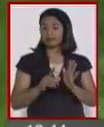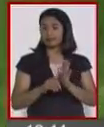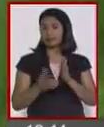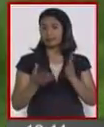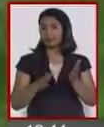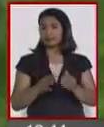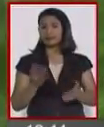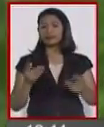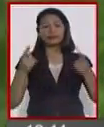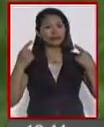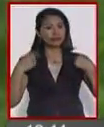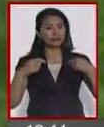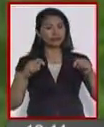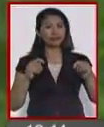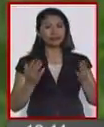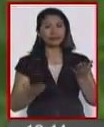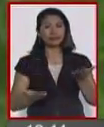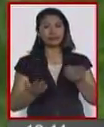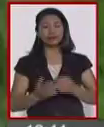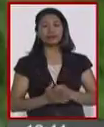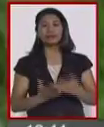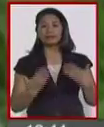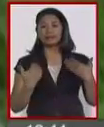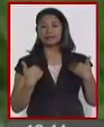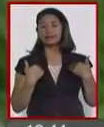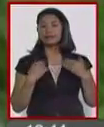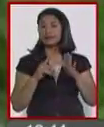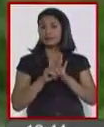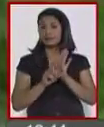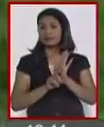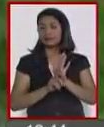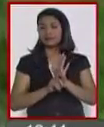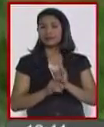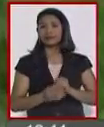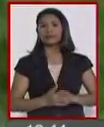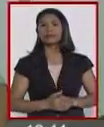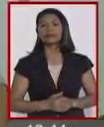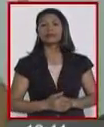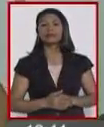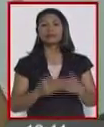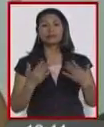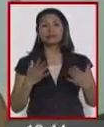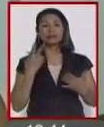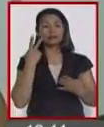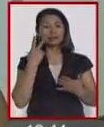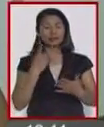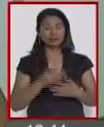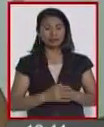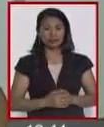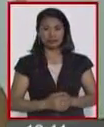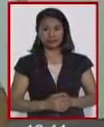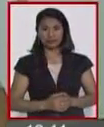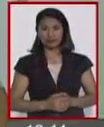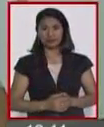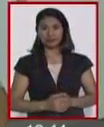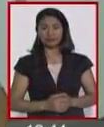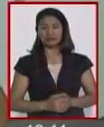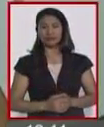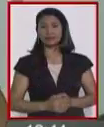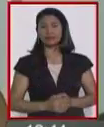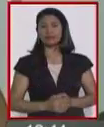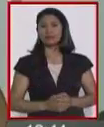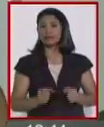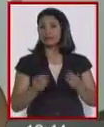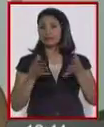él trataba aparentemente de tener una relación después del hecho, donde ya ve esa situación de la defecación